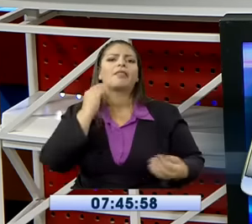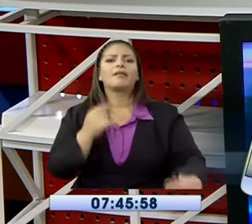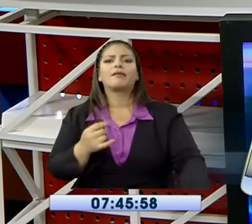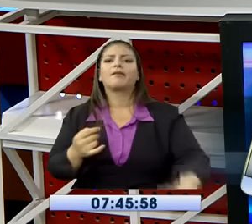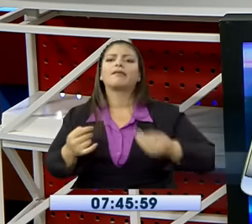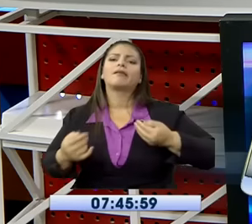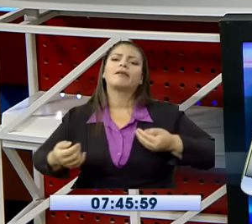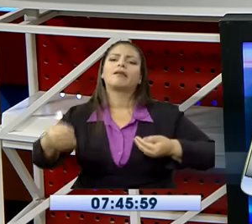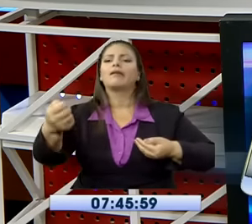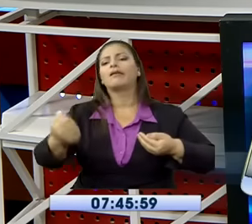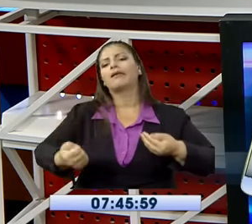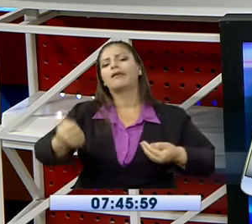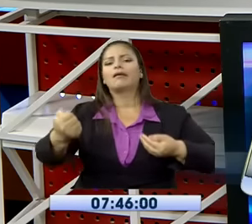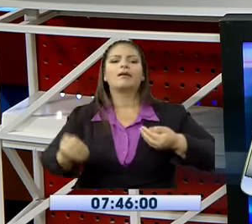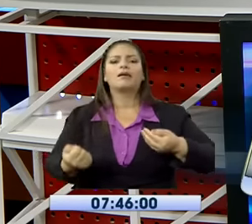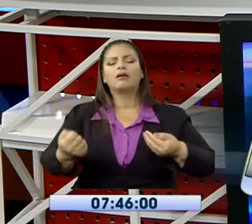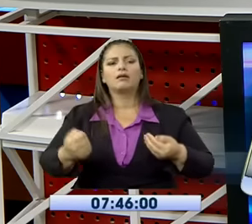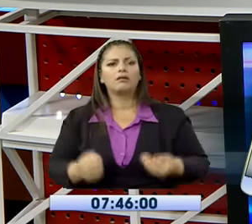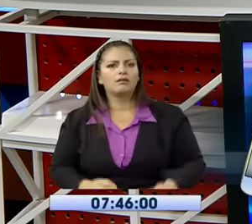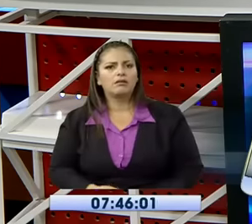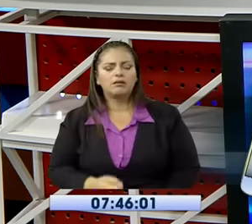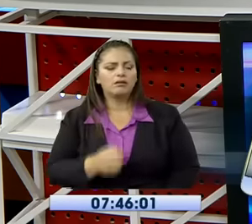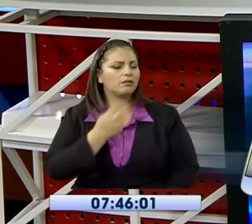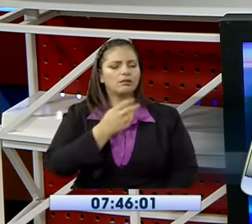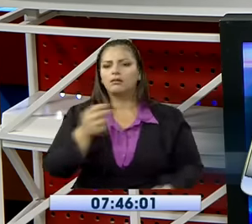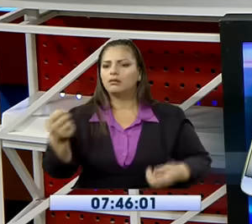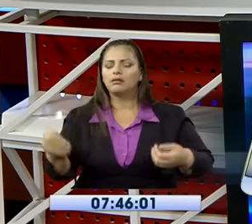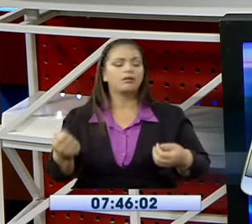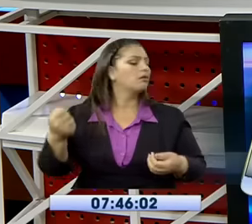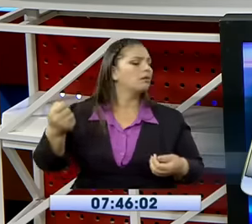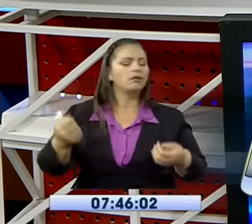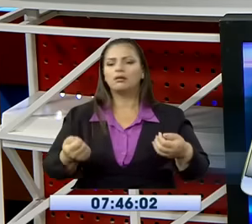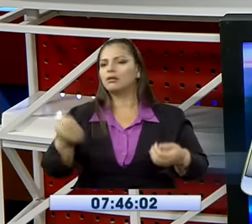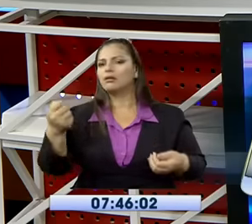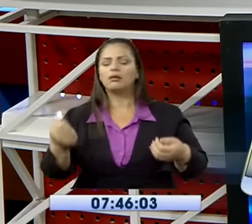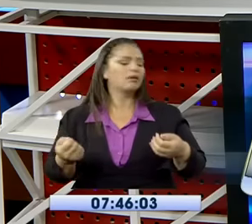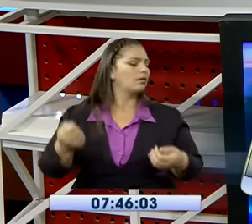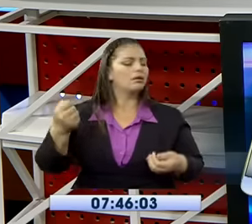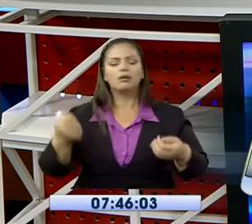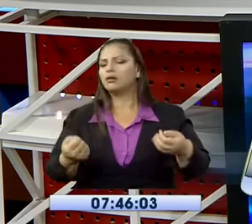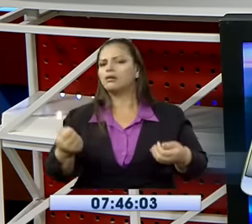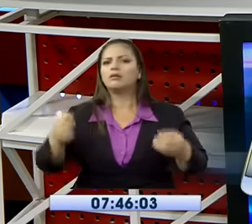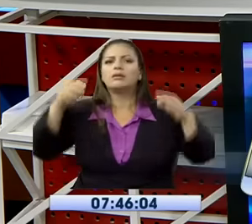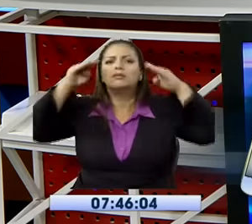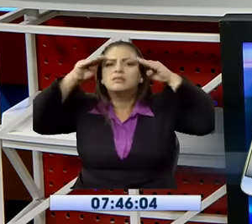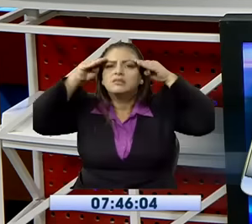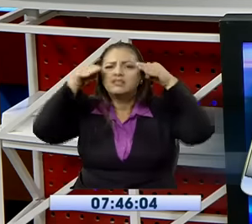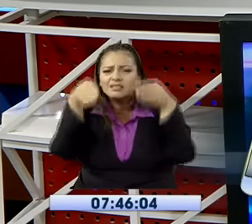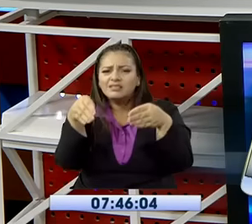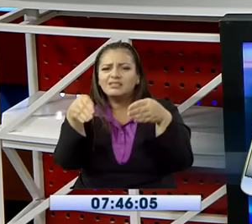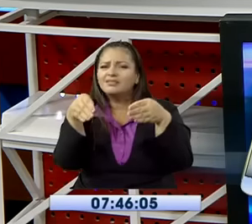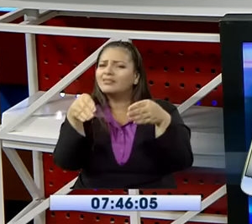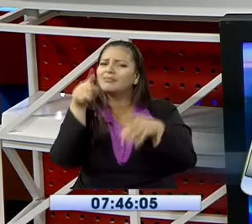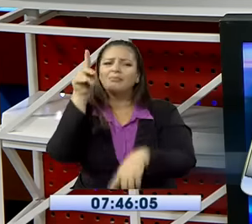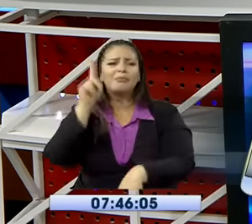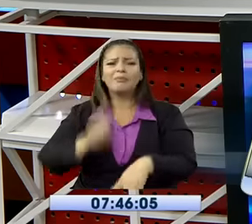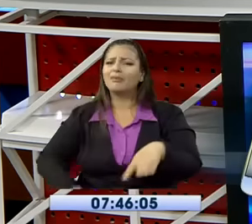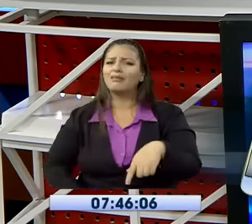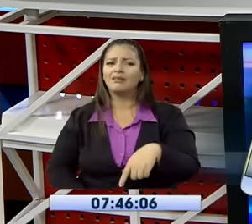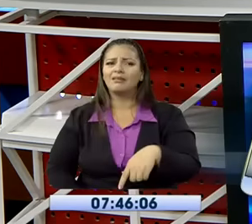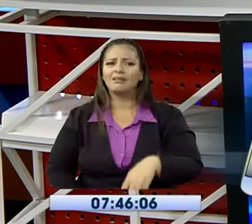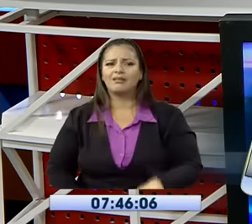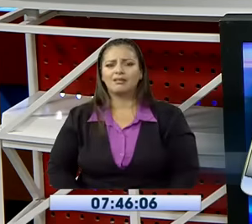sea te quita toda capacidad deción de maniobra de concentrarte para manejar correctamente es con todo respeto eso no es